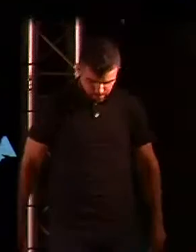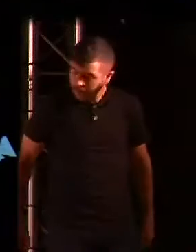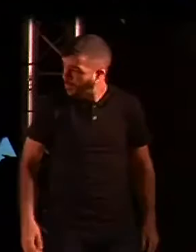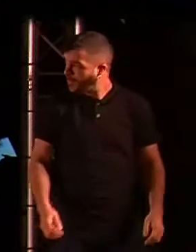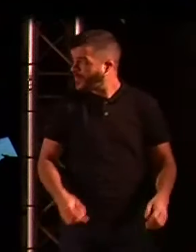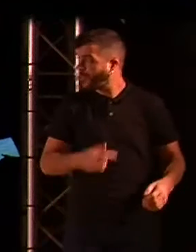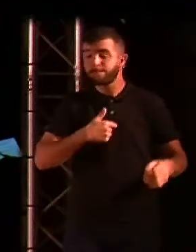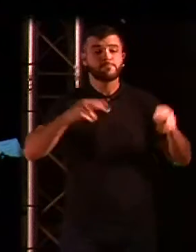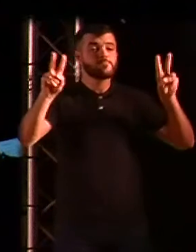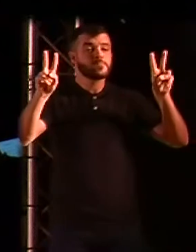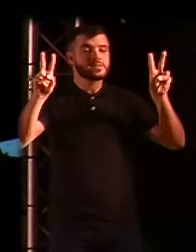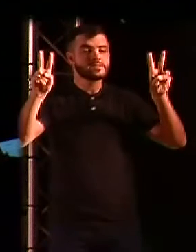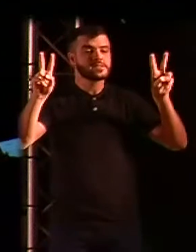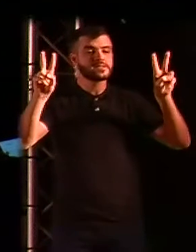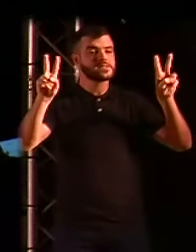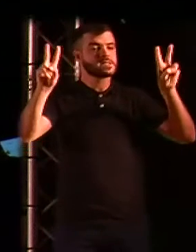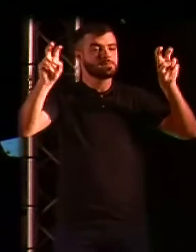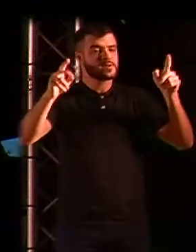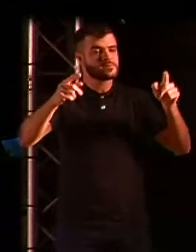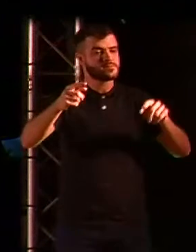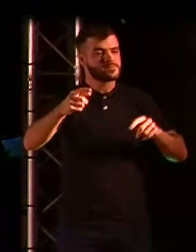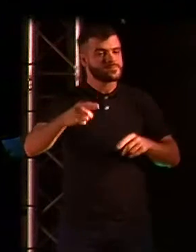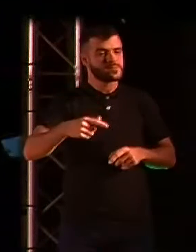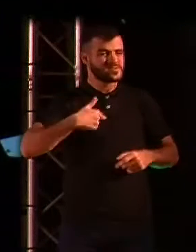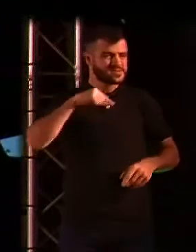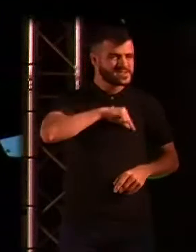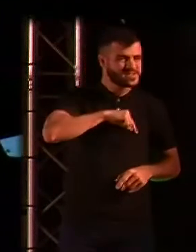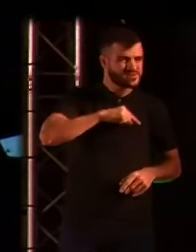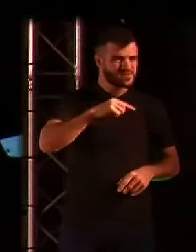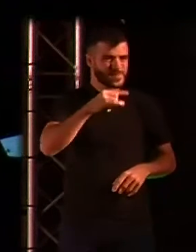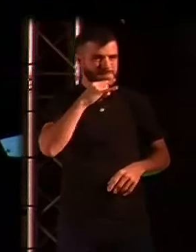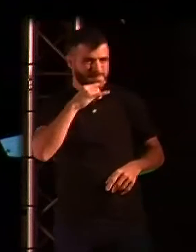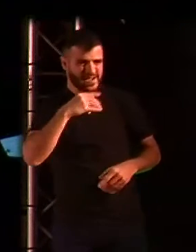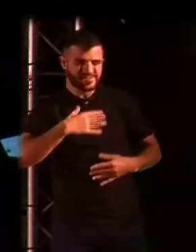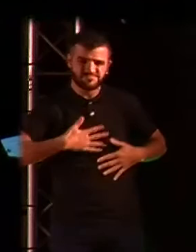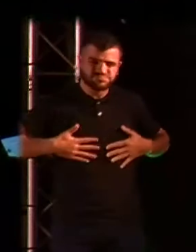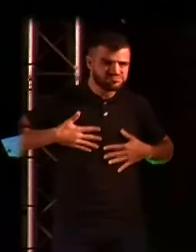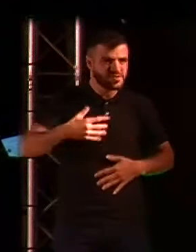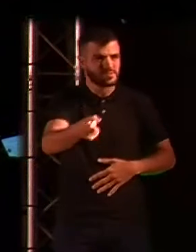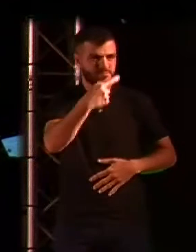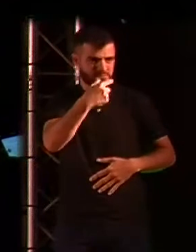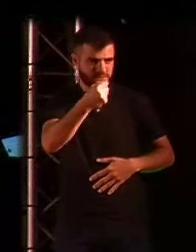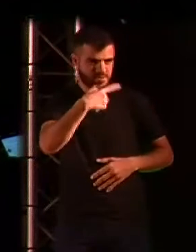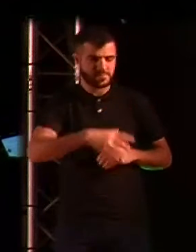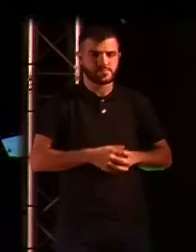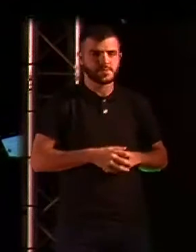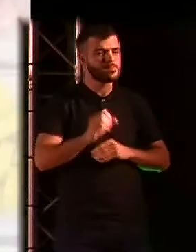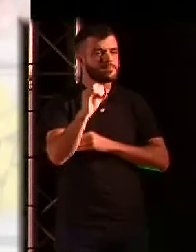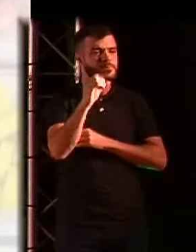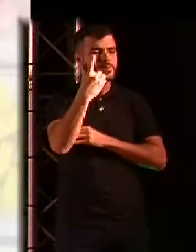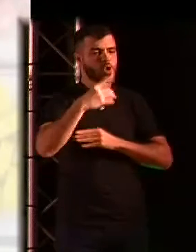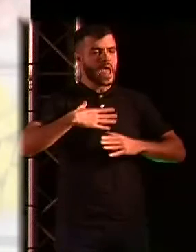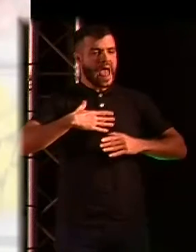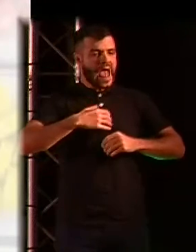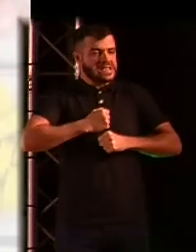Voy a hablar sobre la medicalización del malestar. Vamos a empezar definiendo qué es la